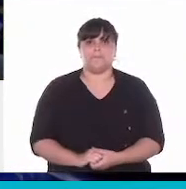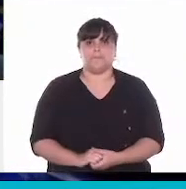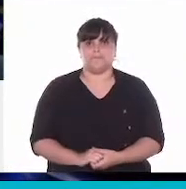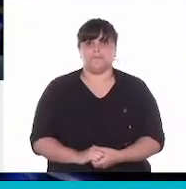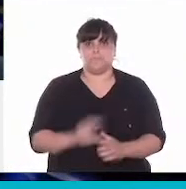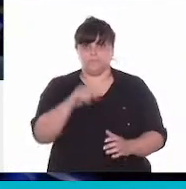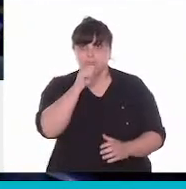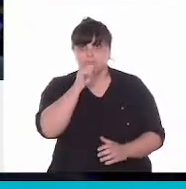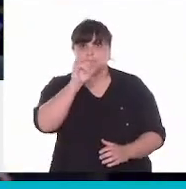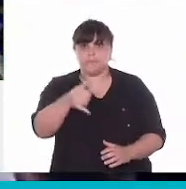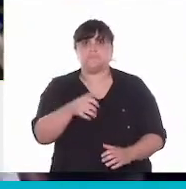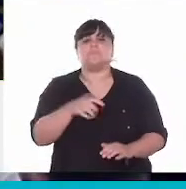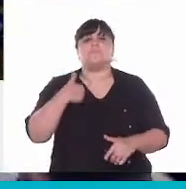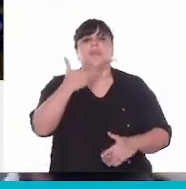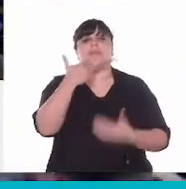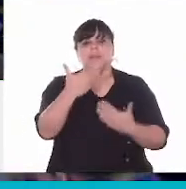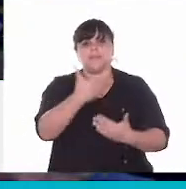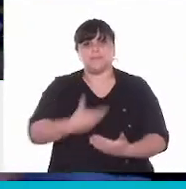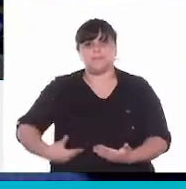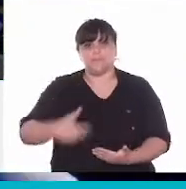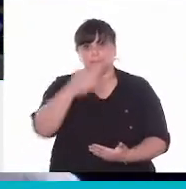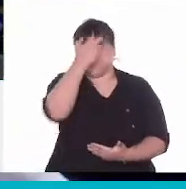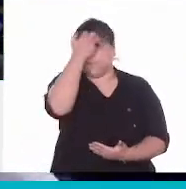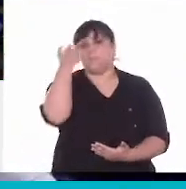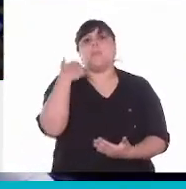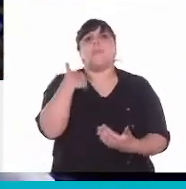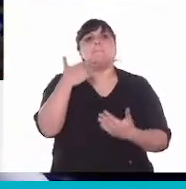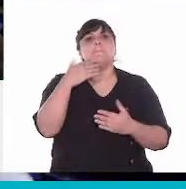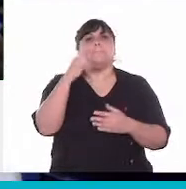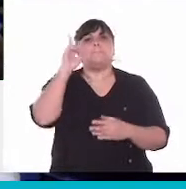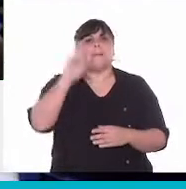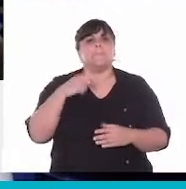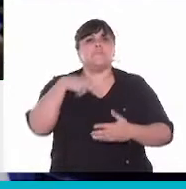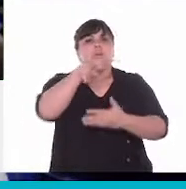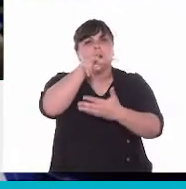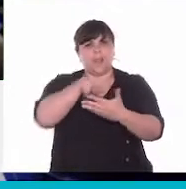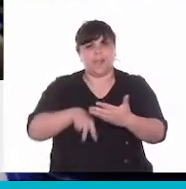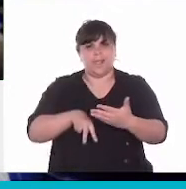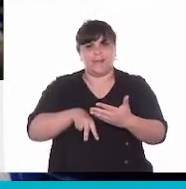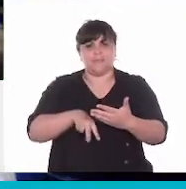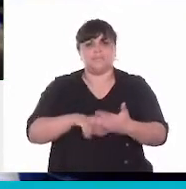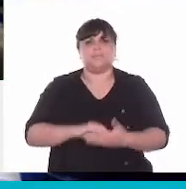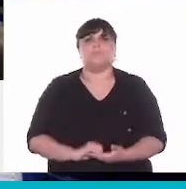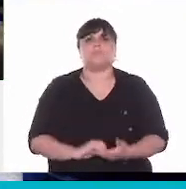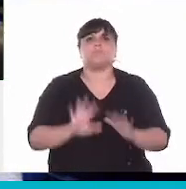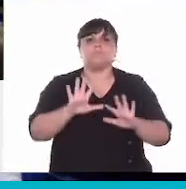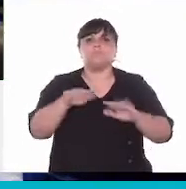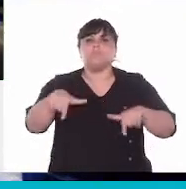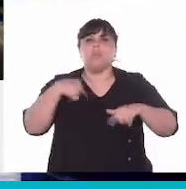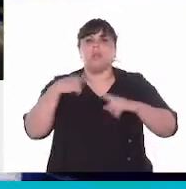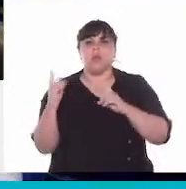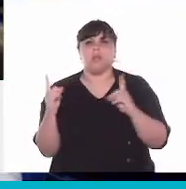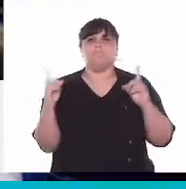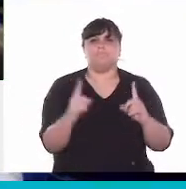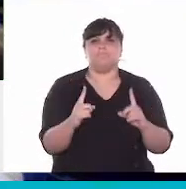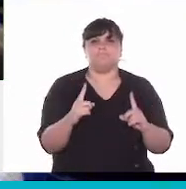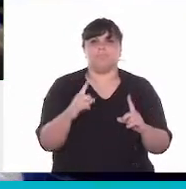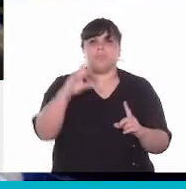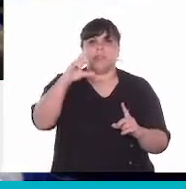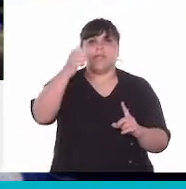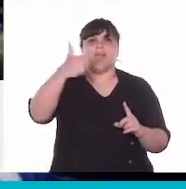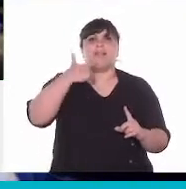Muchas gracias señor presidente voy a pedir permiso para leer voy a citar a Sabrina